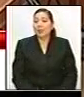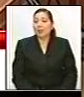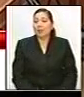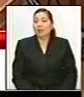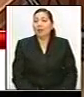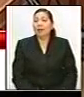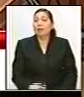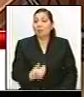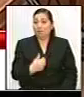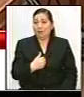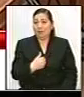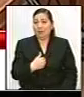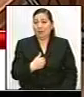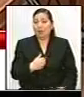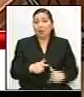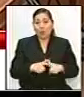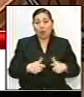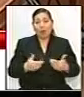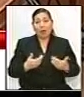mi comunidad